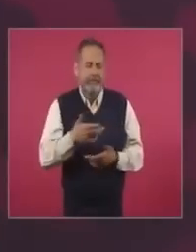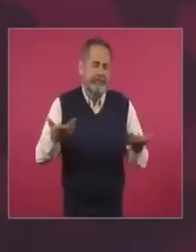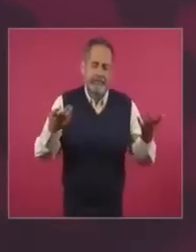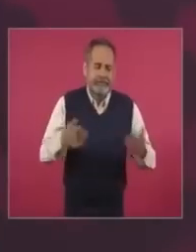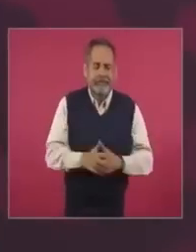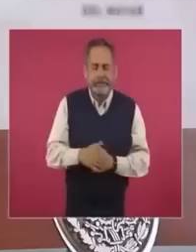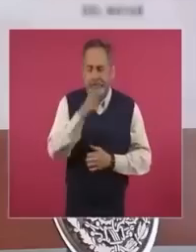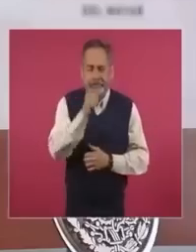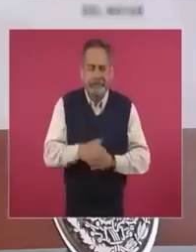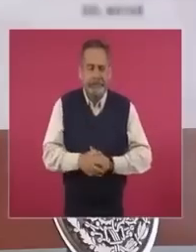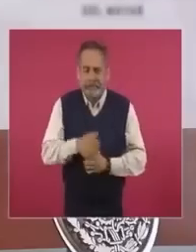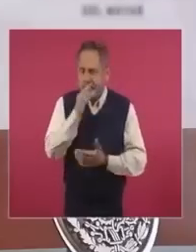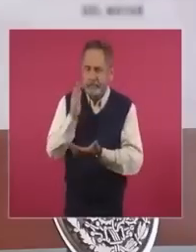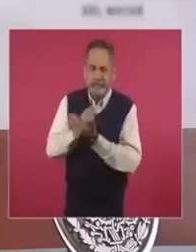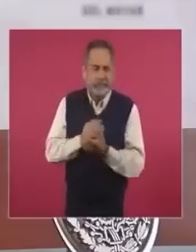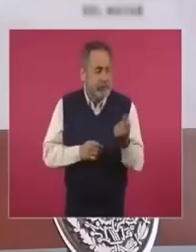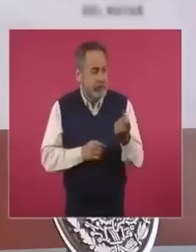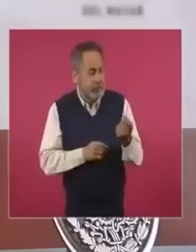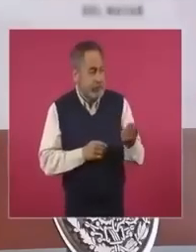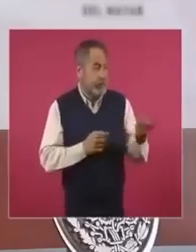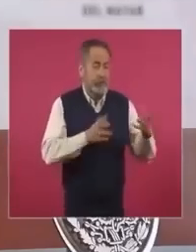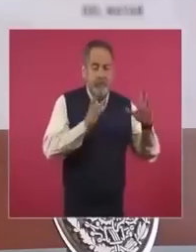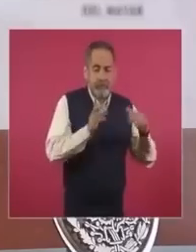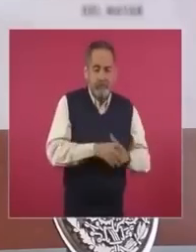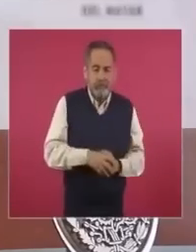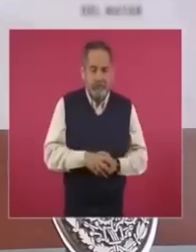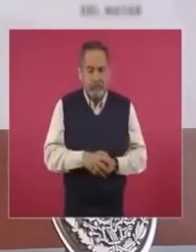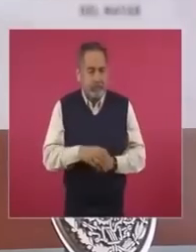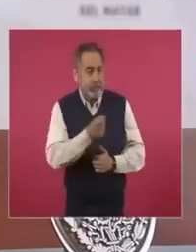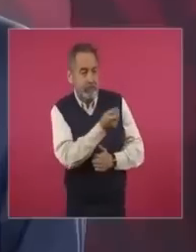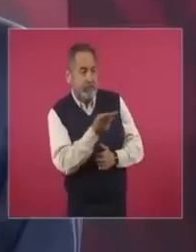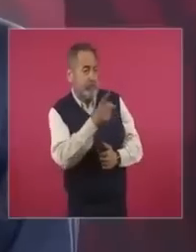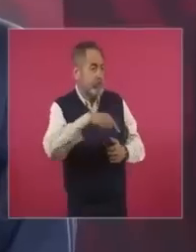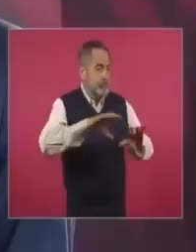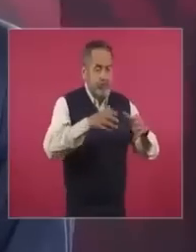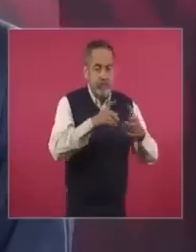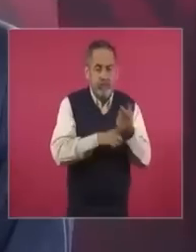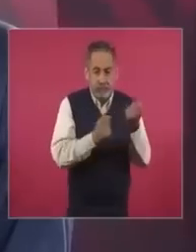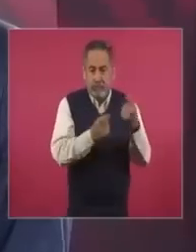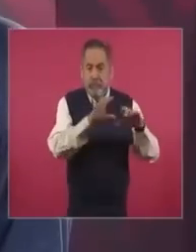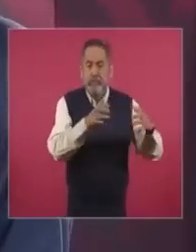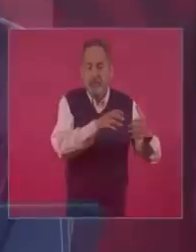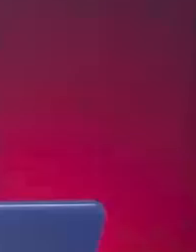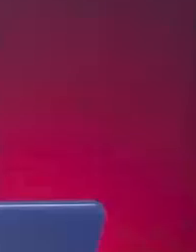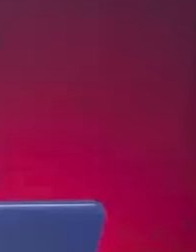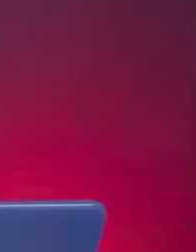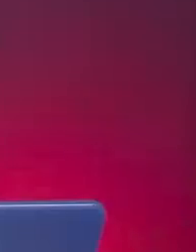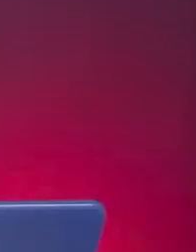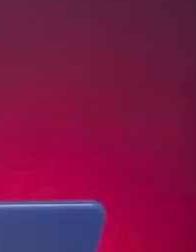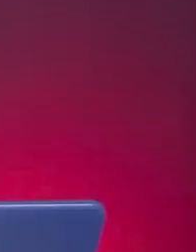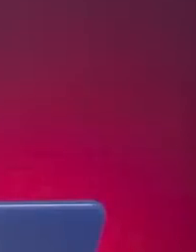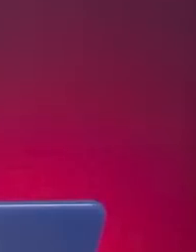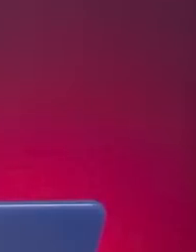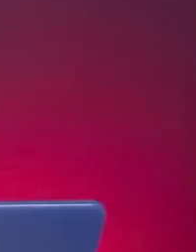van incrementando. Vemos cómo se van sumando también no solamente actores, sujetos principales